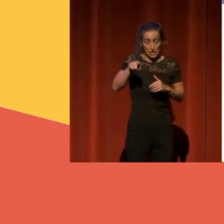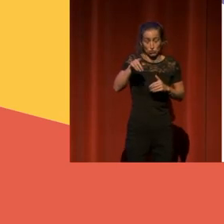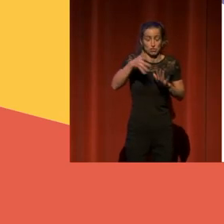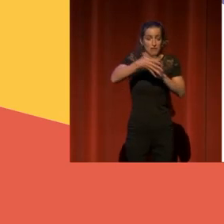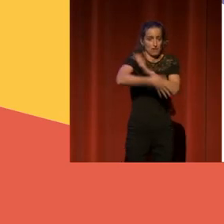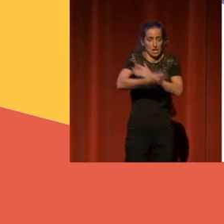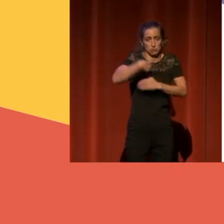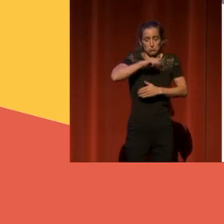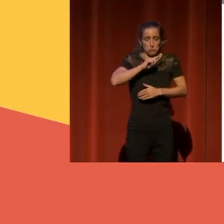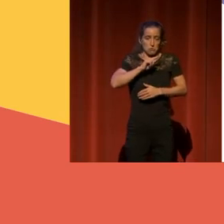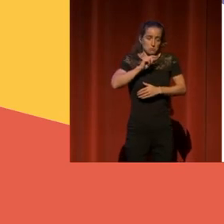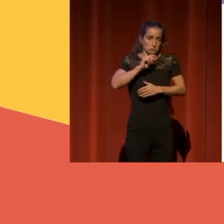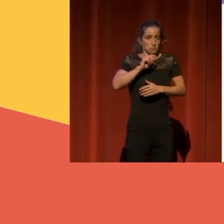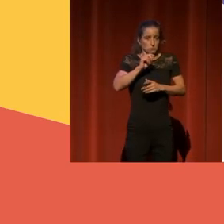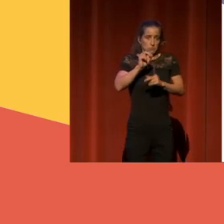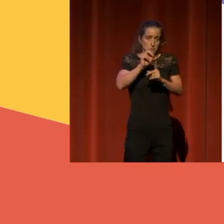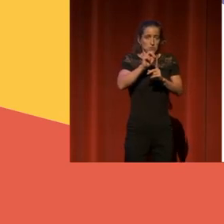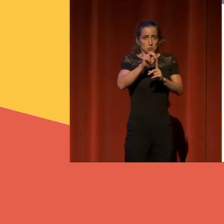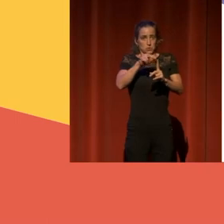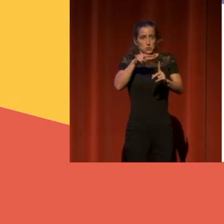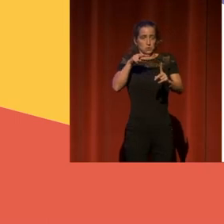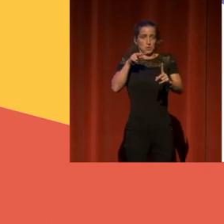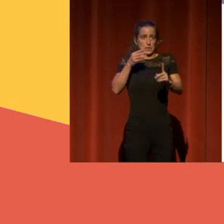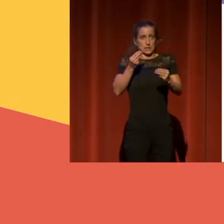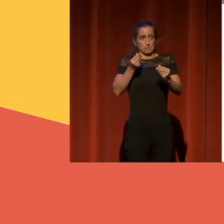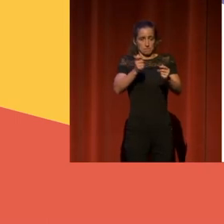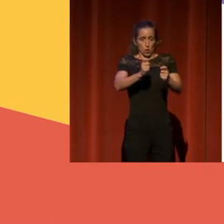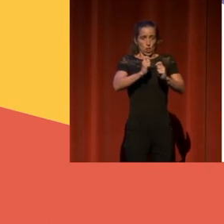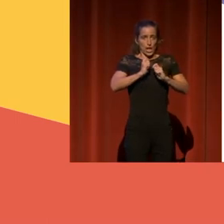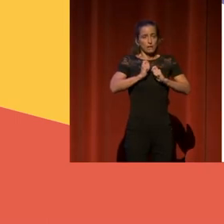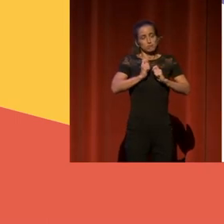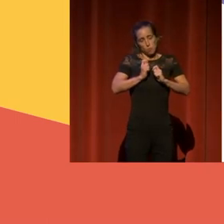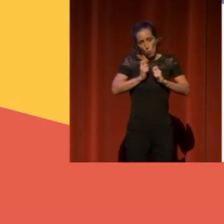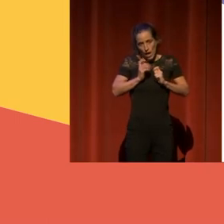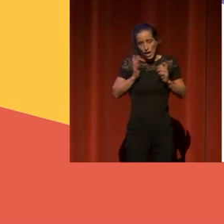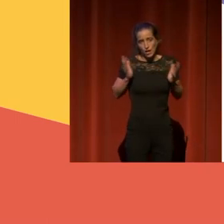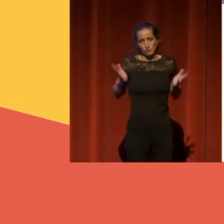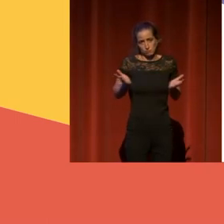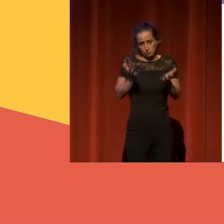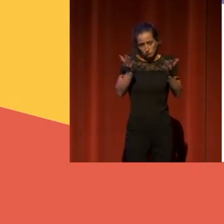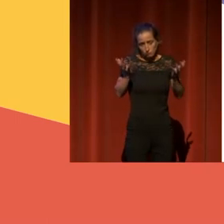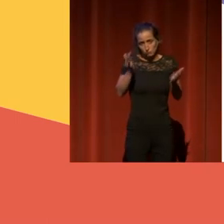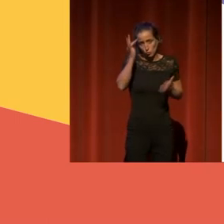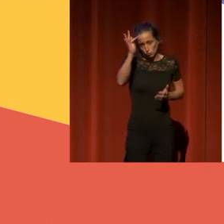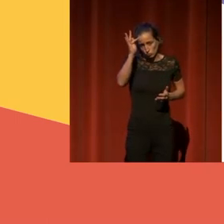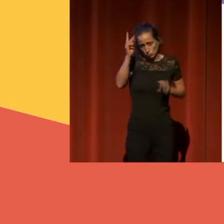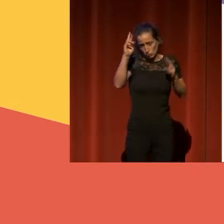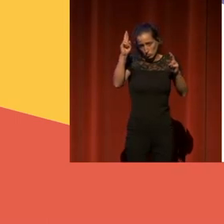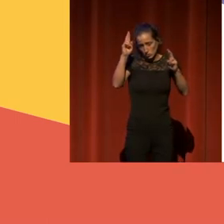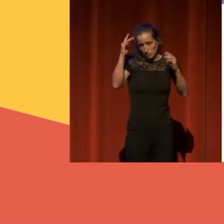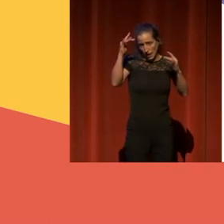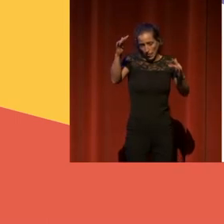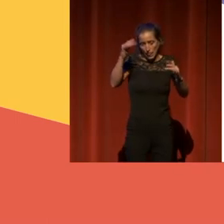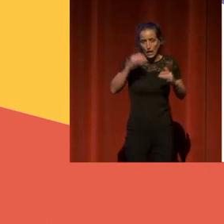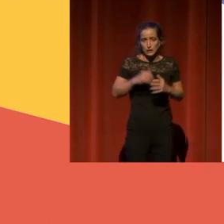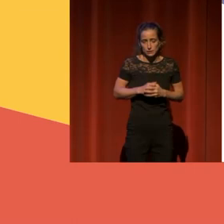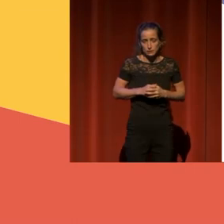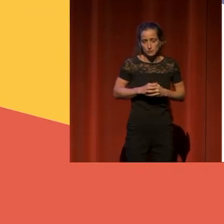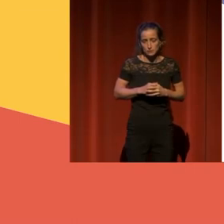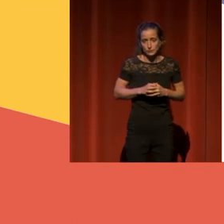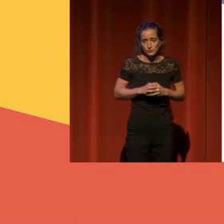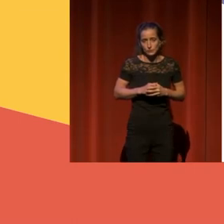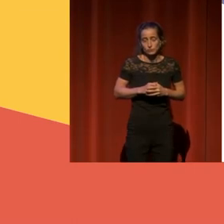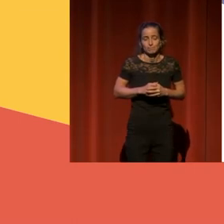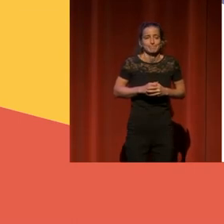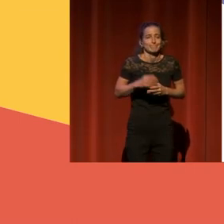una perspectiva esperanzadora y alentadora, en el sentido de que, de que, aun en condiciones que no son